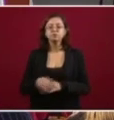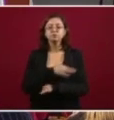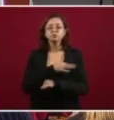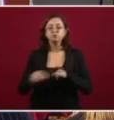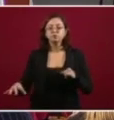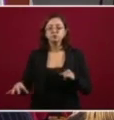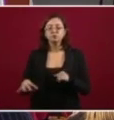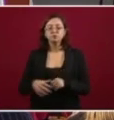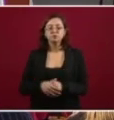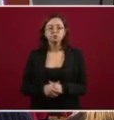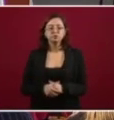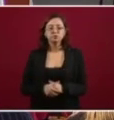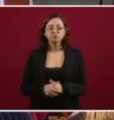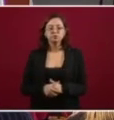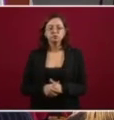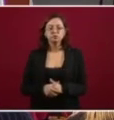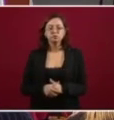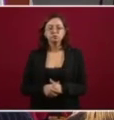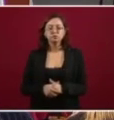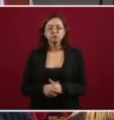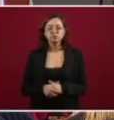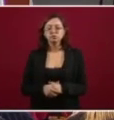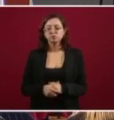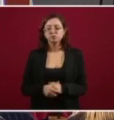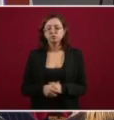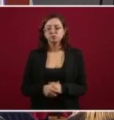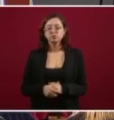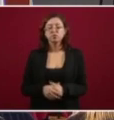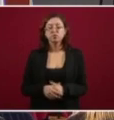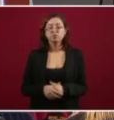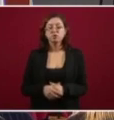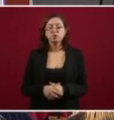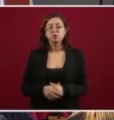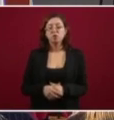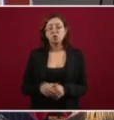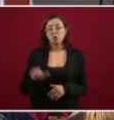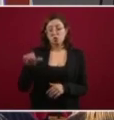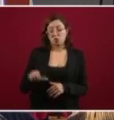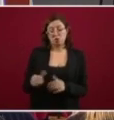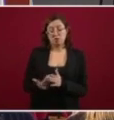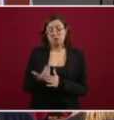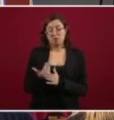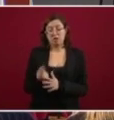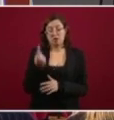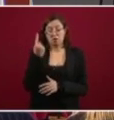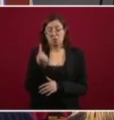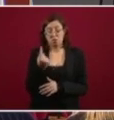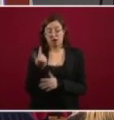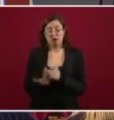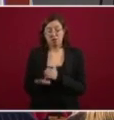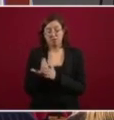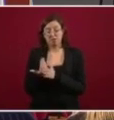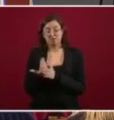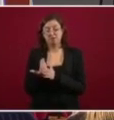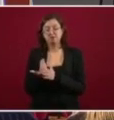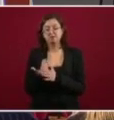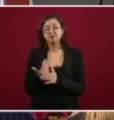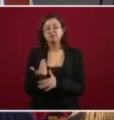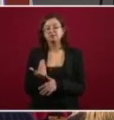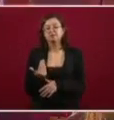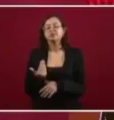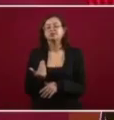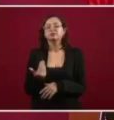Finalmente, a la 1:30 de la mañana de hoy